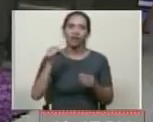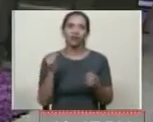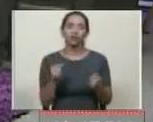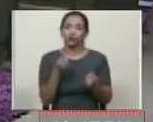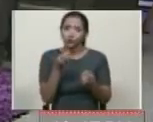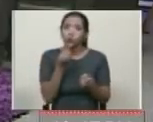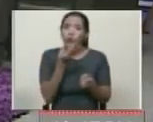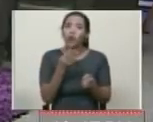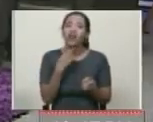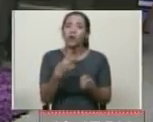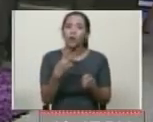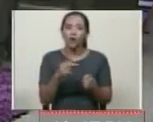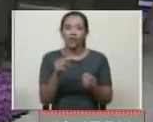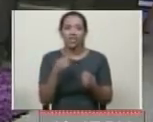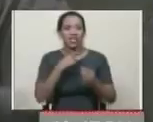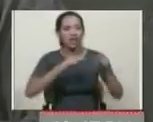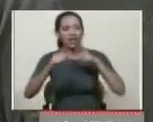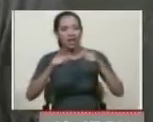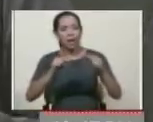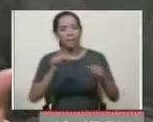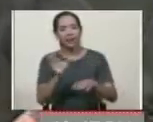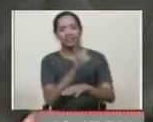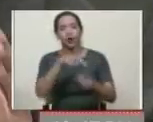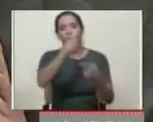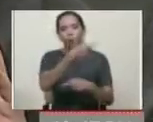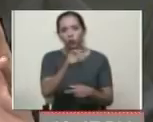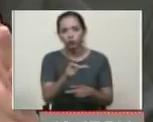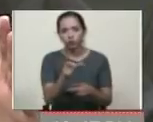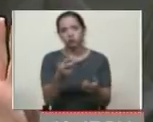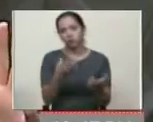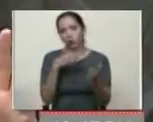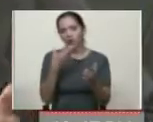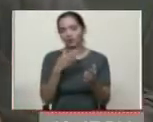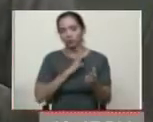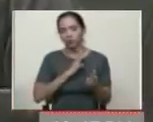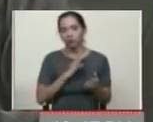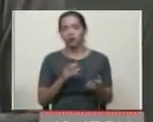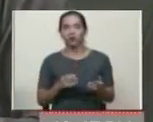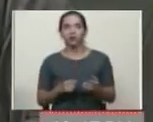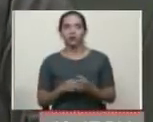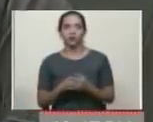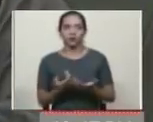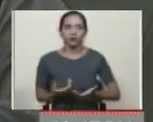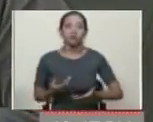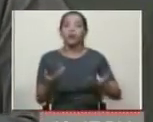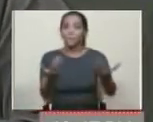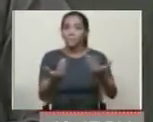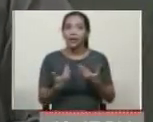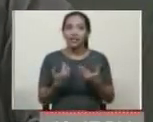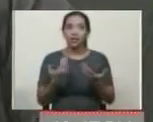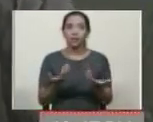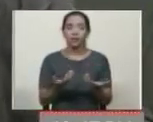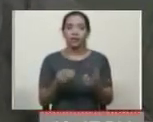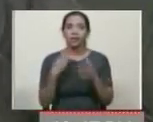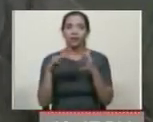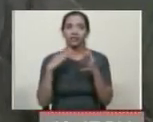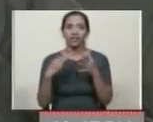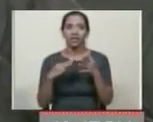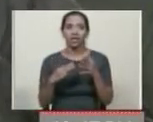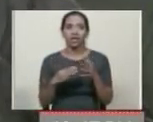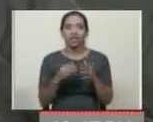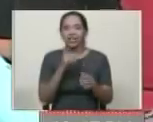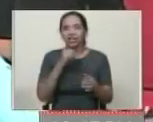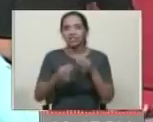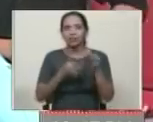mandando a cantar a otro. Graba allí, traes el material, que lo más difícil de repente en video es el tema de la edición, manda el material y desde tu propia perspectiva cuenta la historia. Con